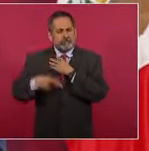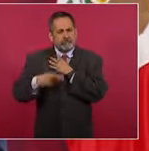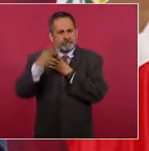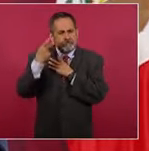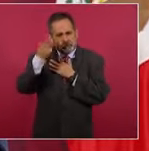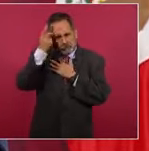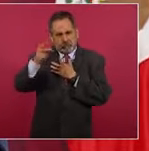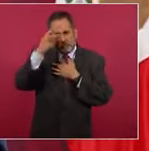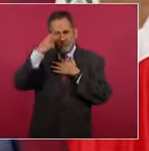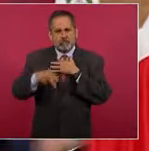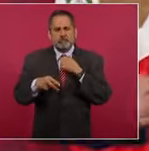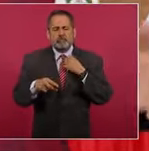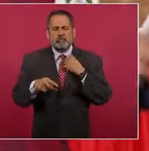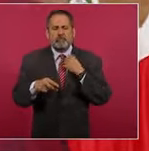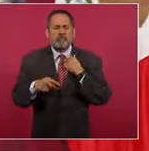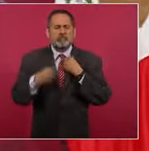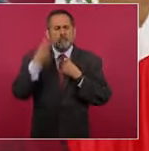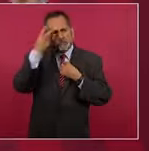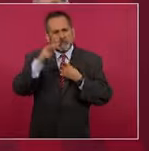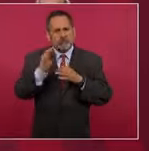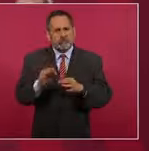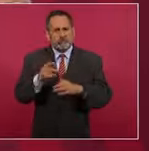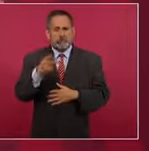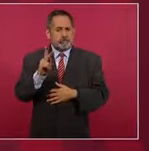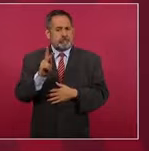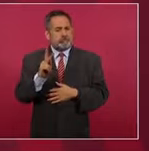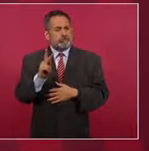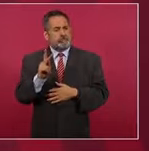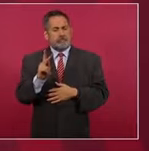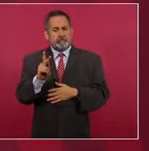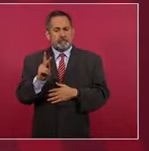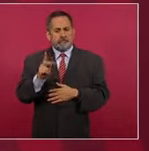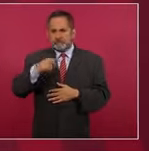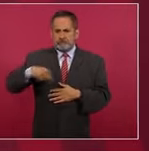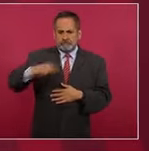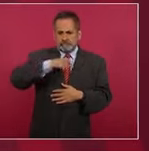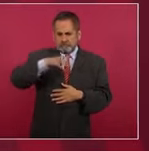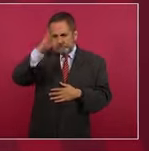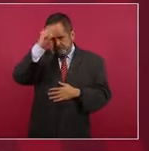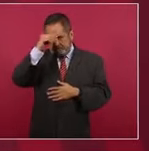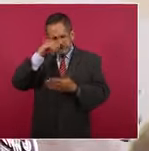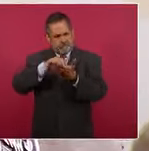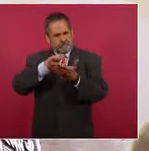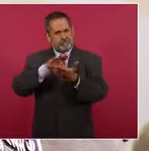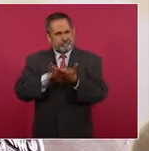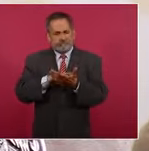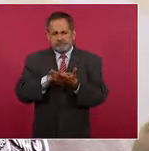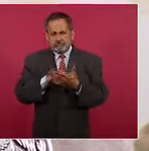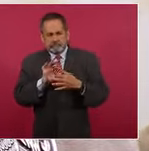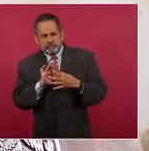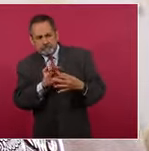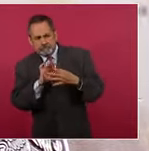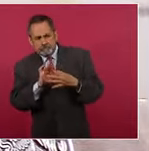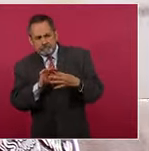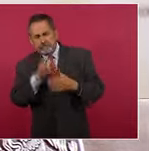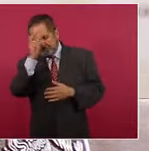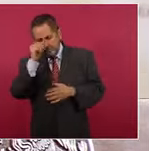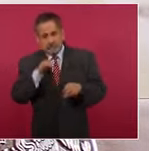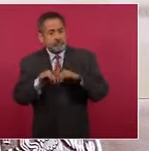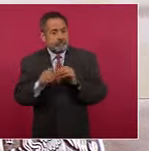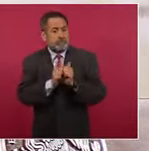litio, pero hay coincidencias y vamos a trabajar, ya lo estamos haciendo de